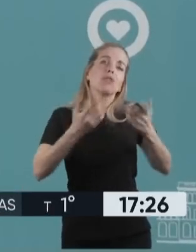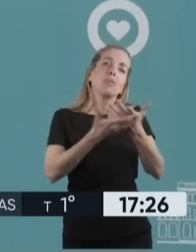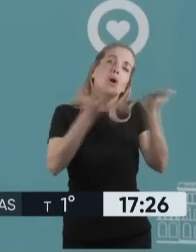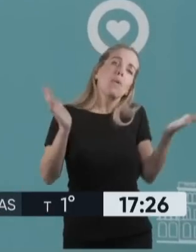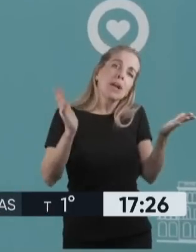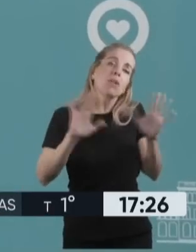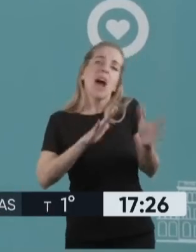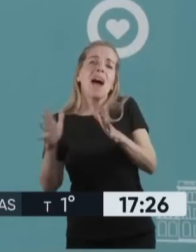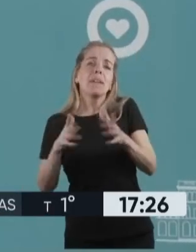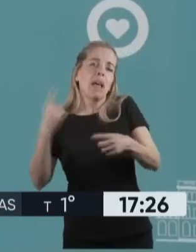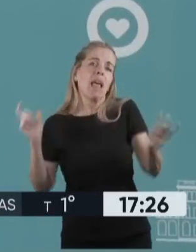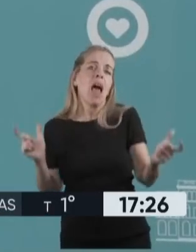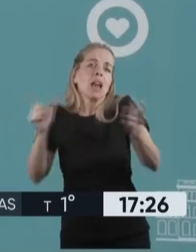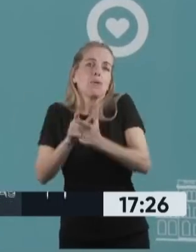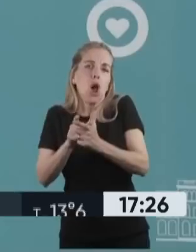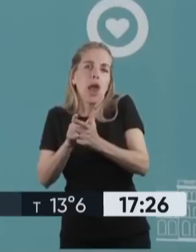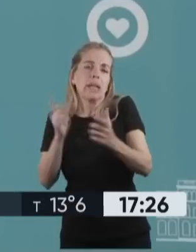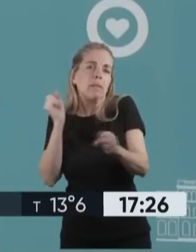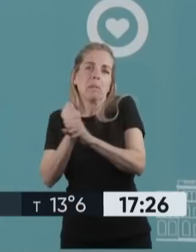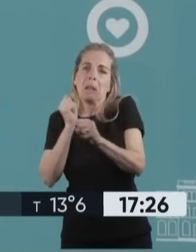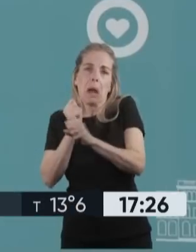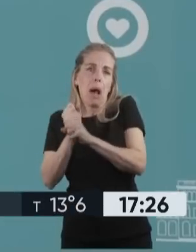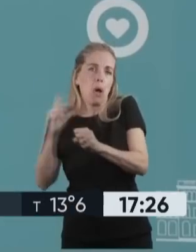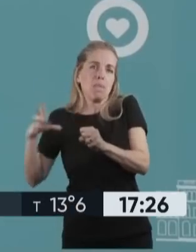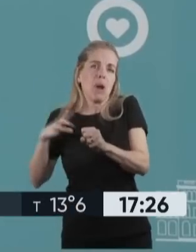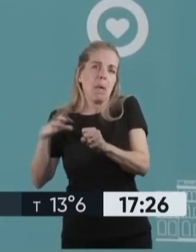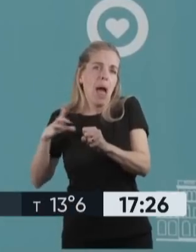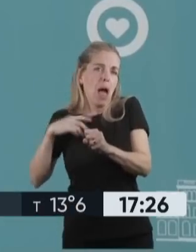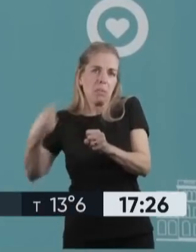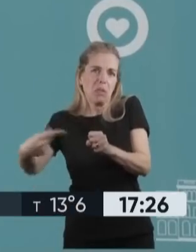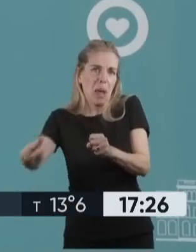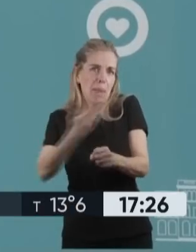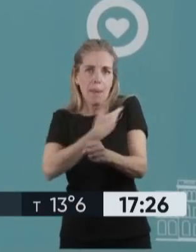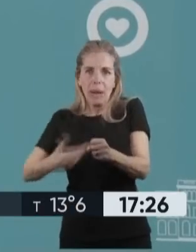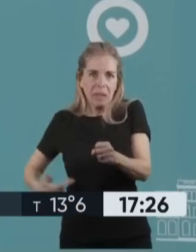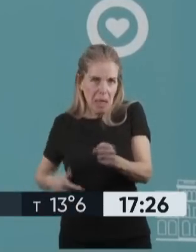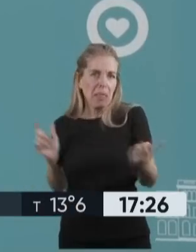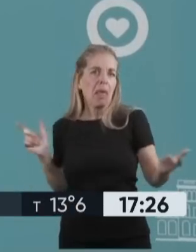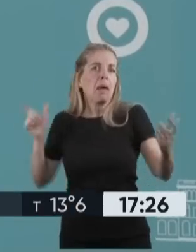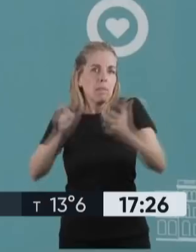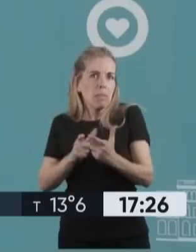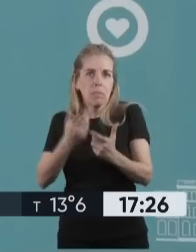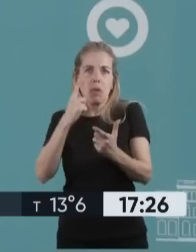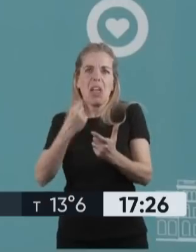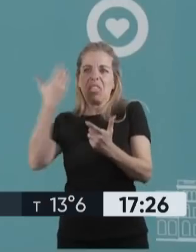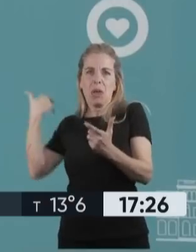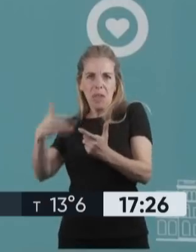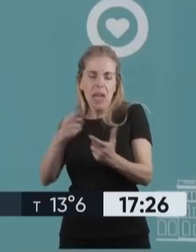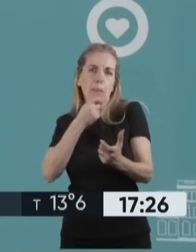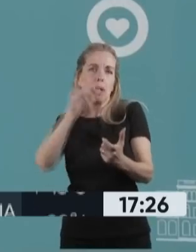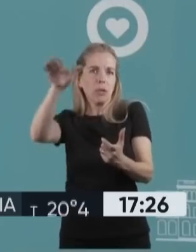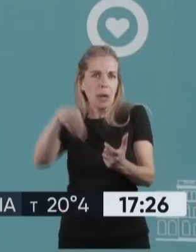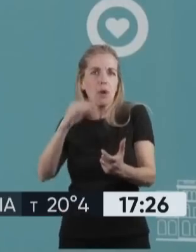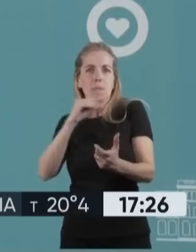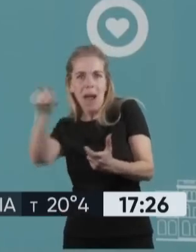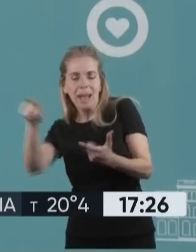esa agenda tiene reuniones de trabajo, como habitualmente lleva adelante el presidente, que se ha reunido en estos días con el presidente de la Cámara de Diputados,